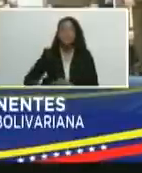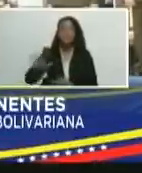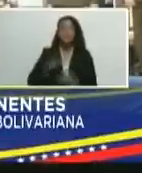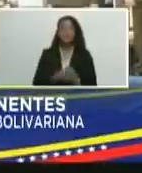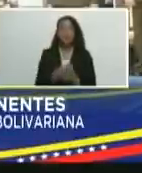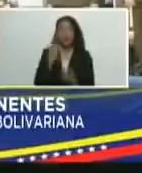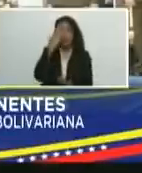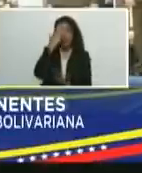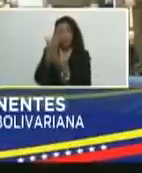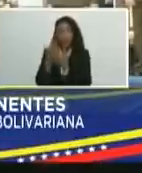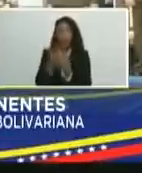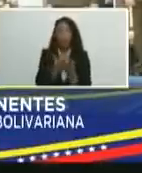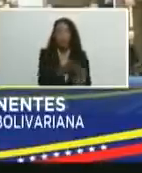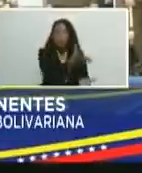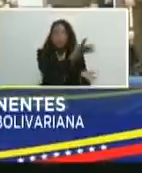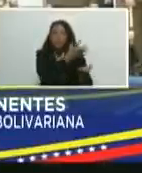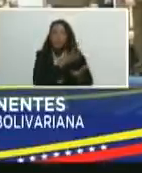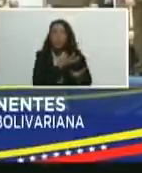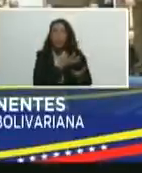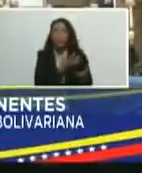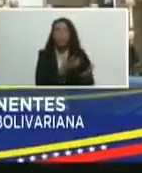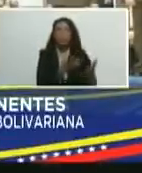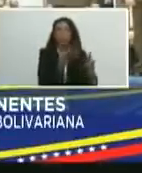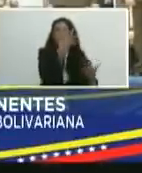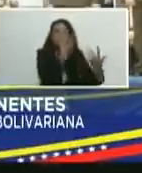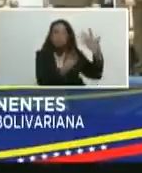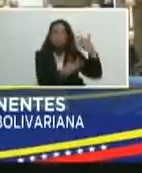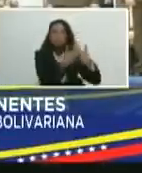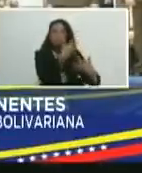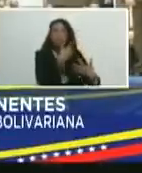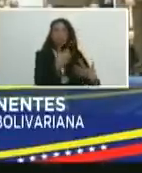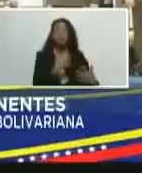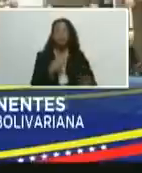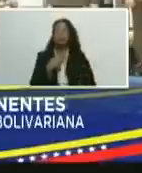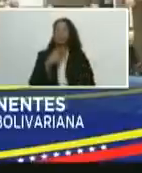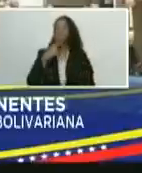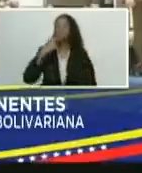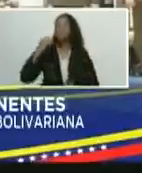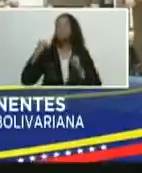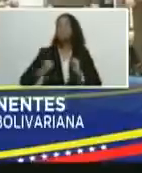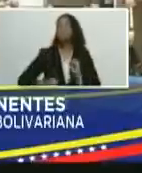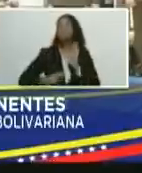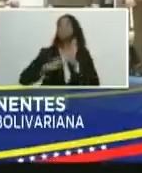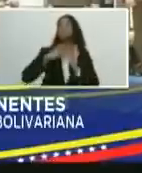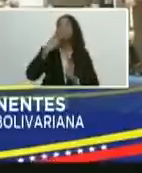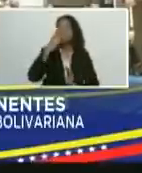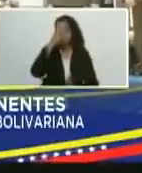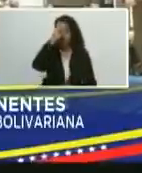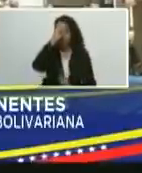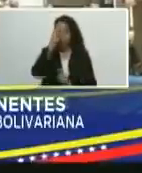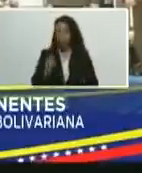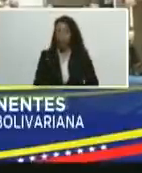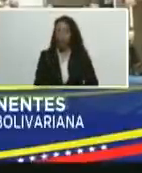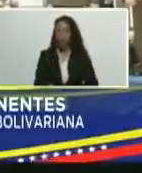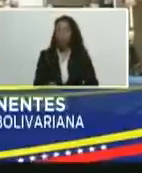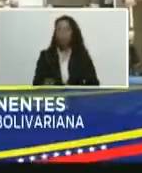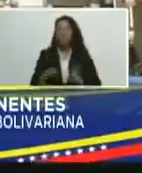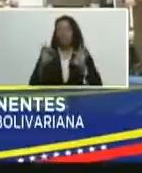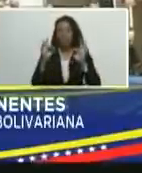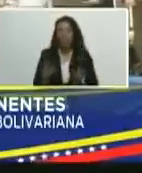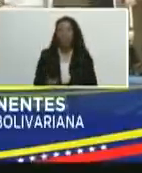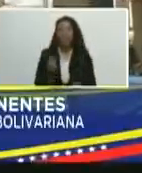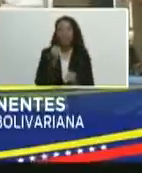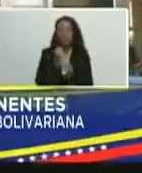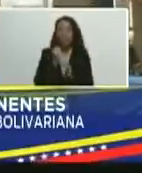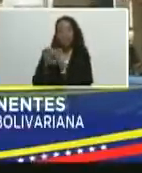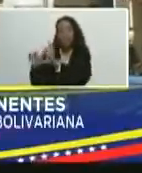Y frente a esas voces de odio, que surja la voz de la verdad, la voz del honor y de la cohesión y de